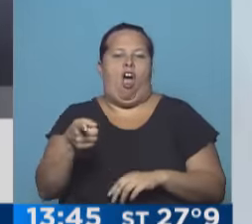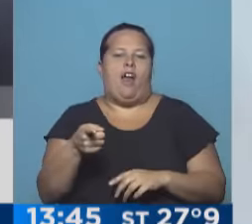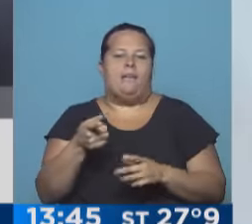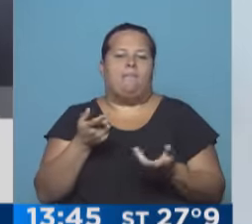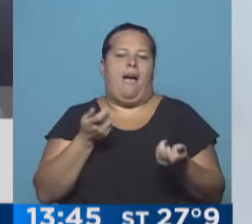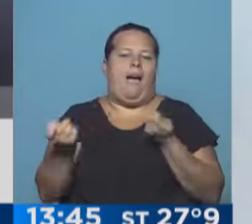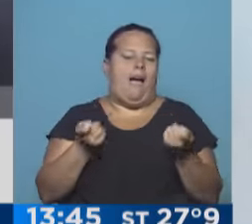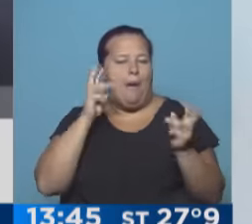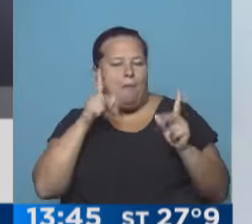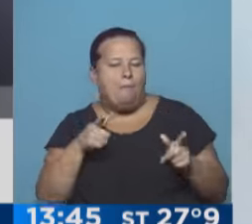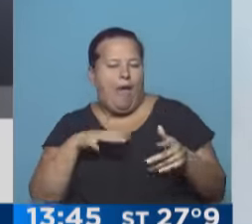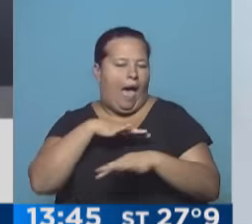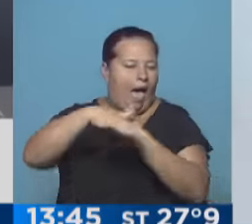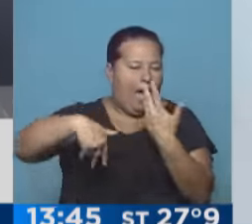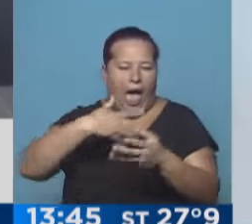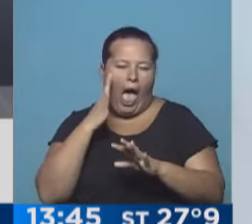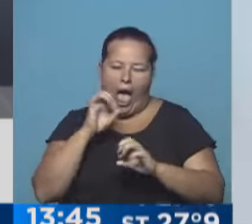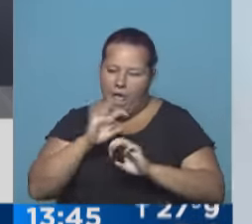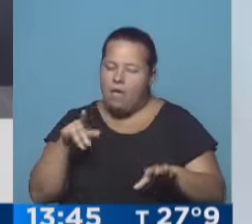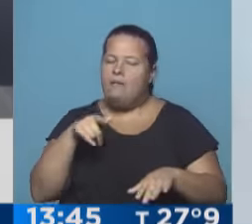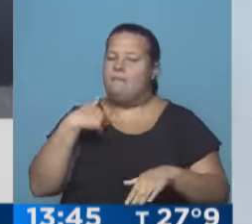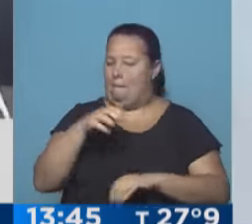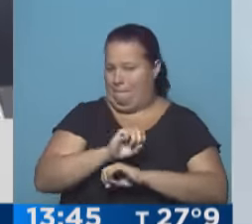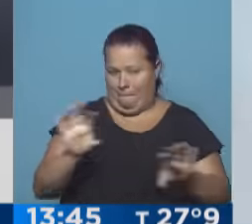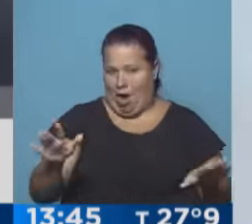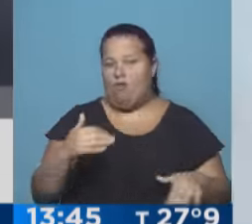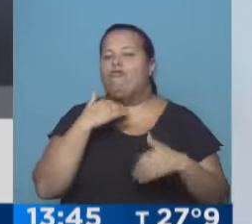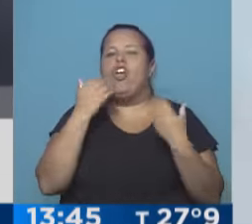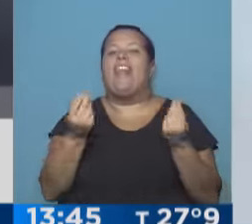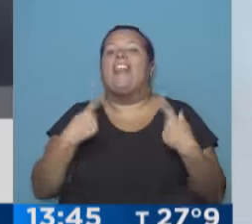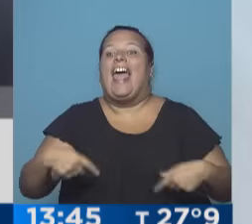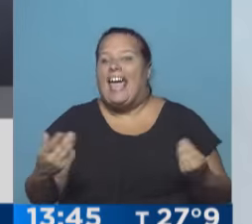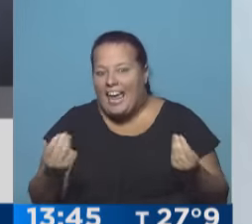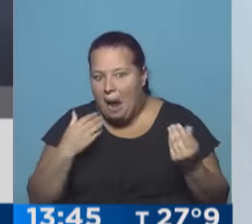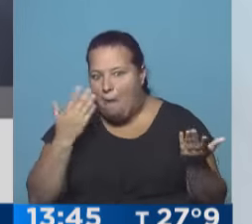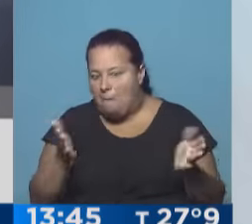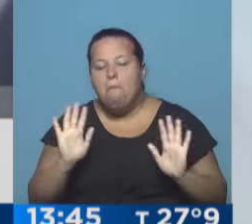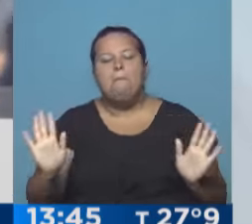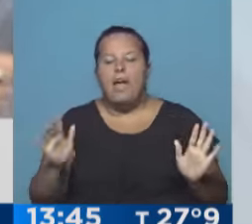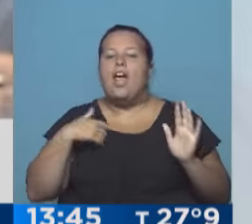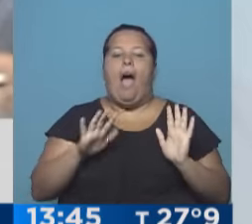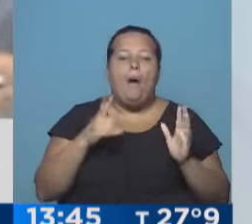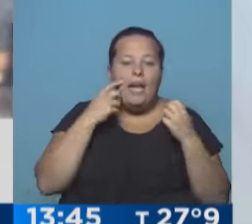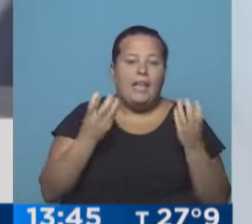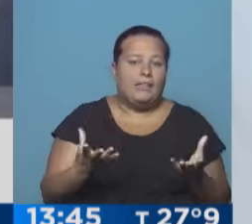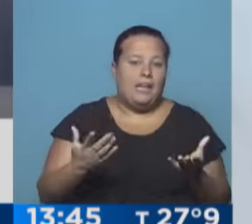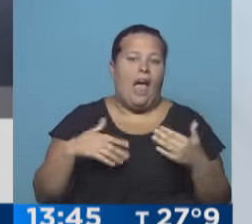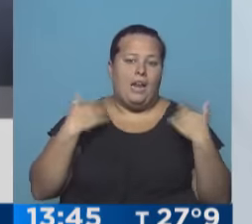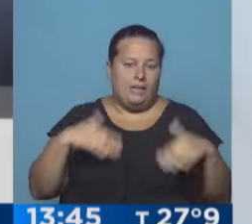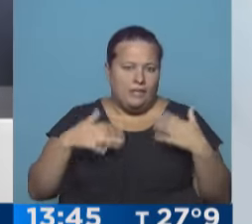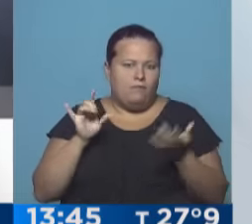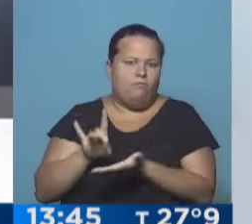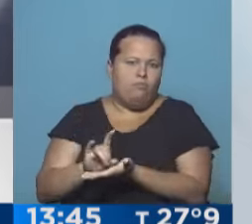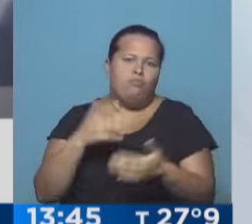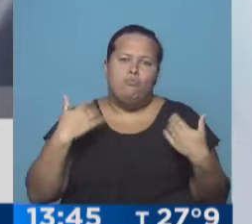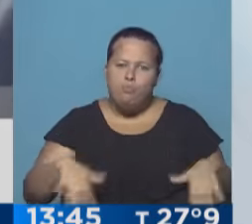alguna lógica o algún entramado más grande, que no sé bien con qué tendrá que ver, pero bueno, estamos viendo la verdad que demasiados